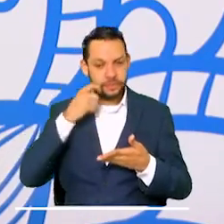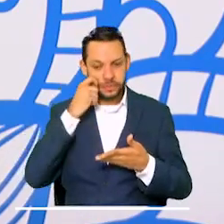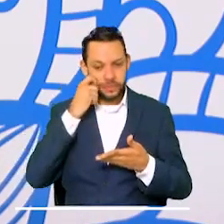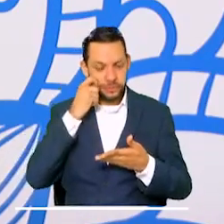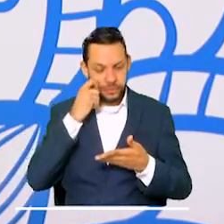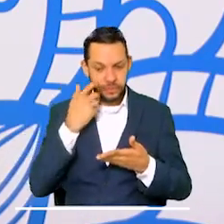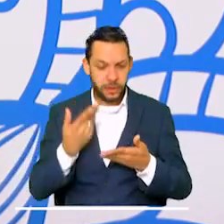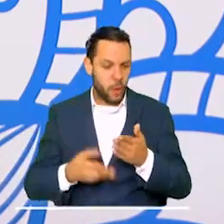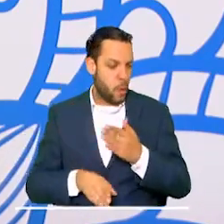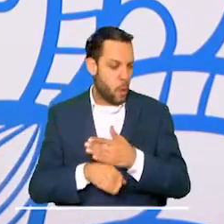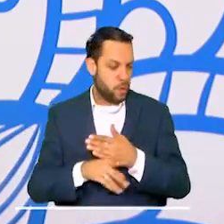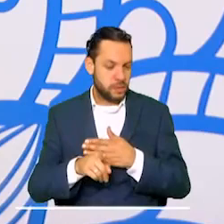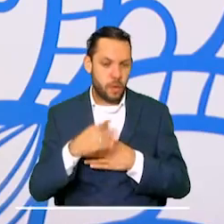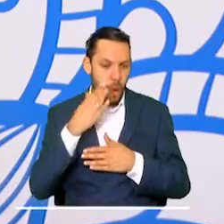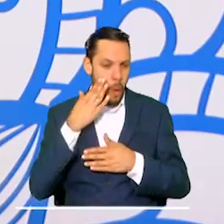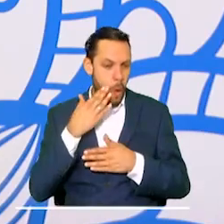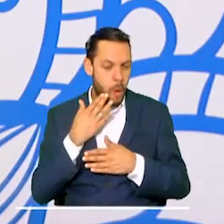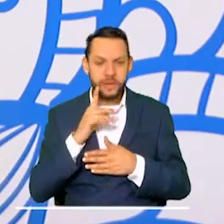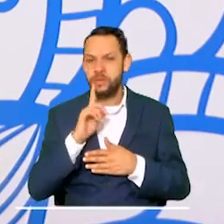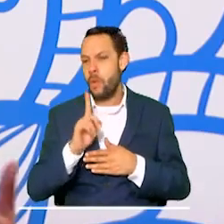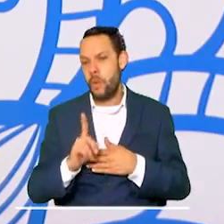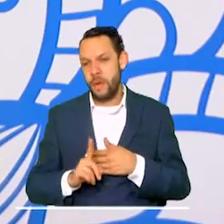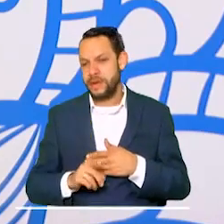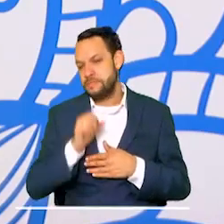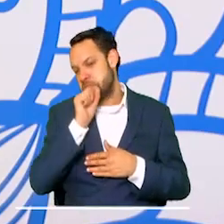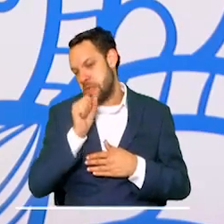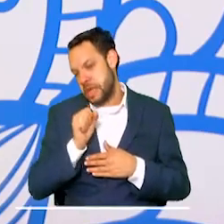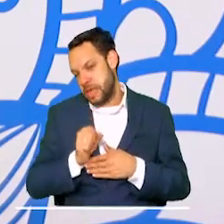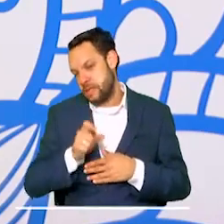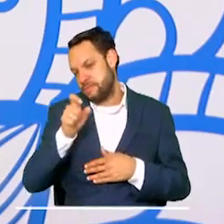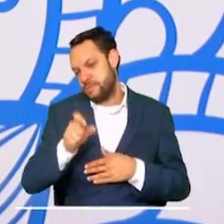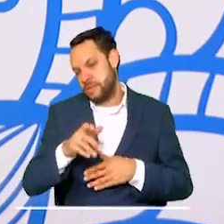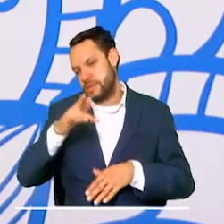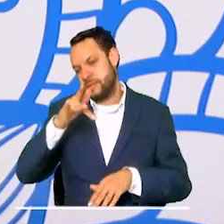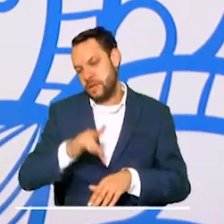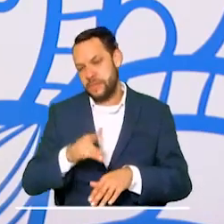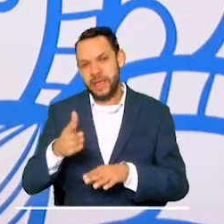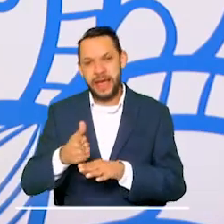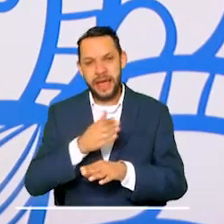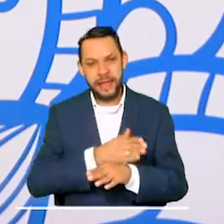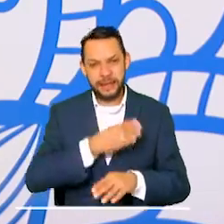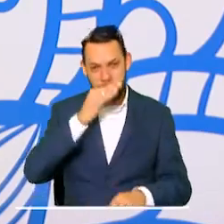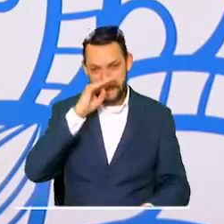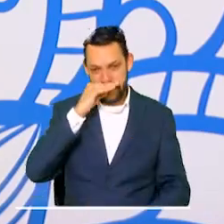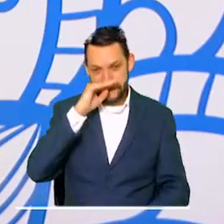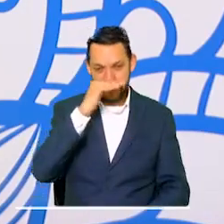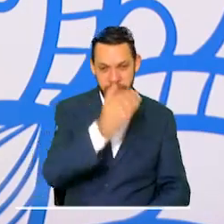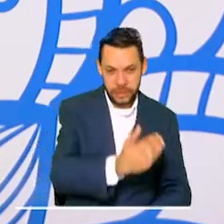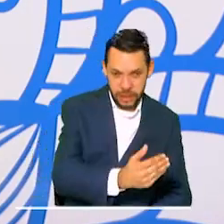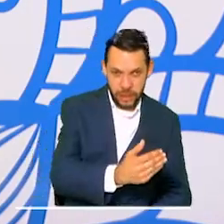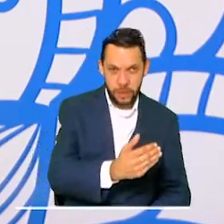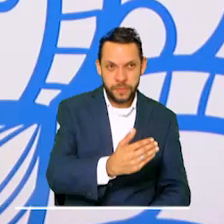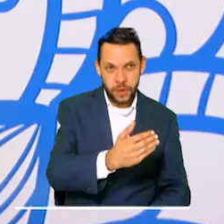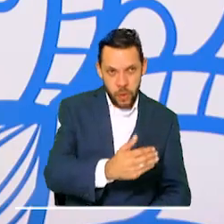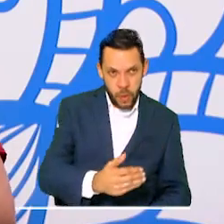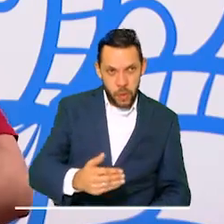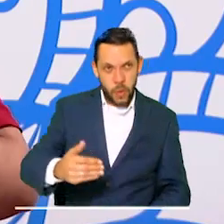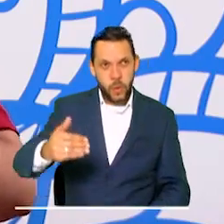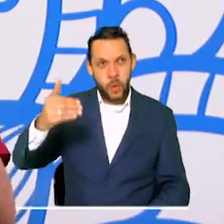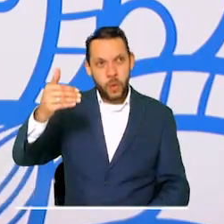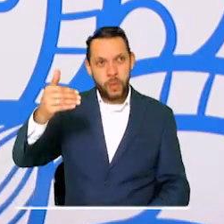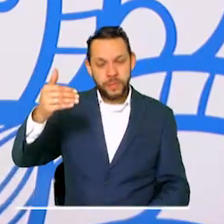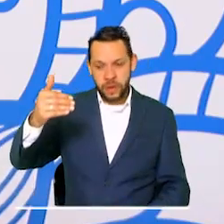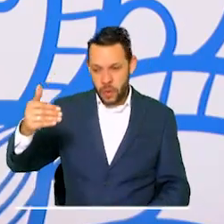más natural para el cuerpo que eso, que cambiar. Así como fuimos niños, así como nos convertimos en adultos, vamos a ser viejos